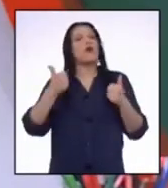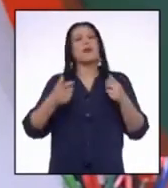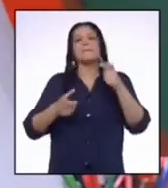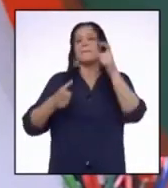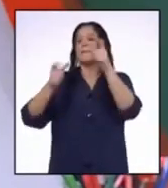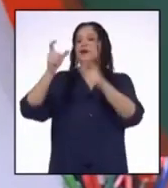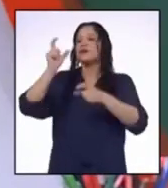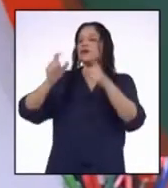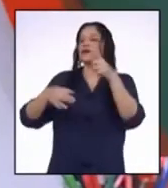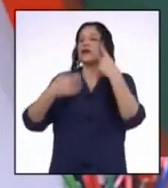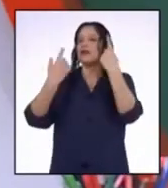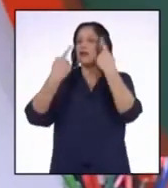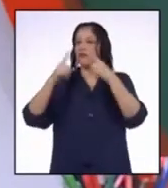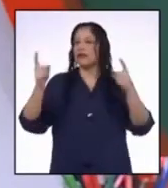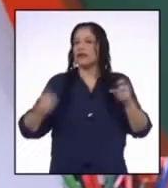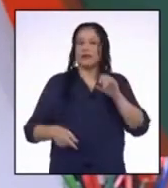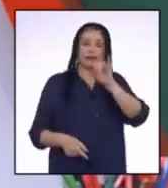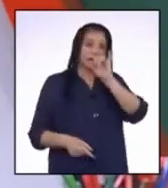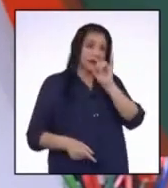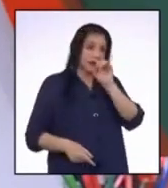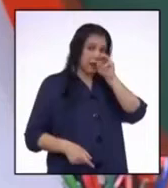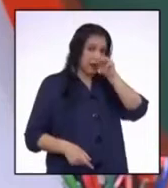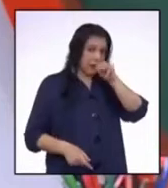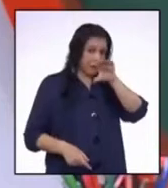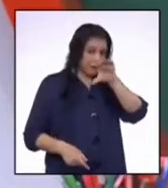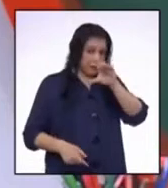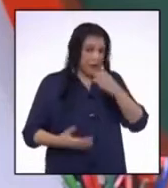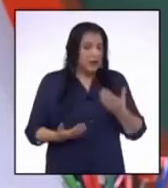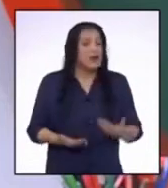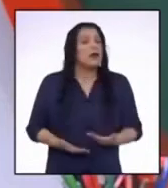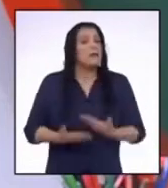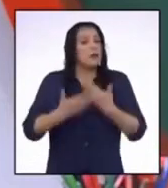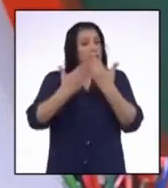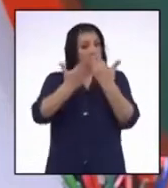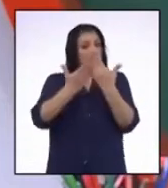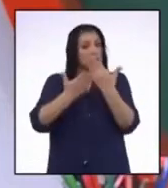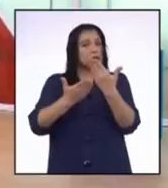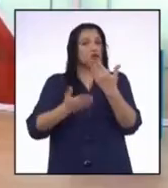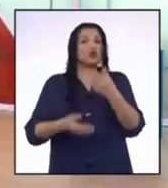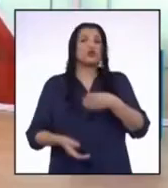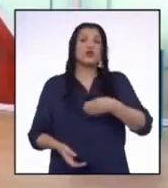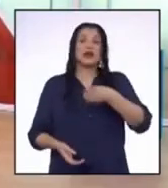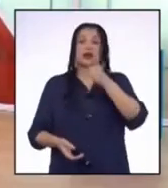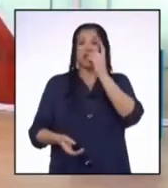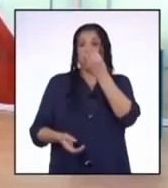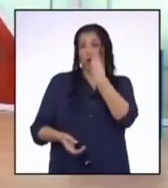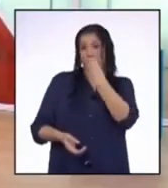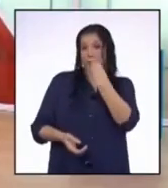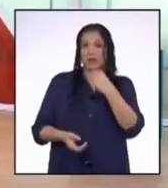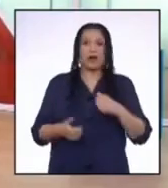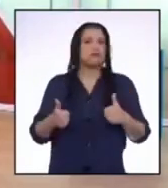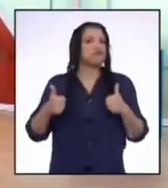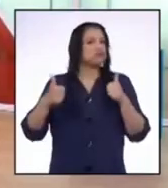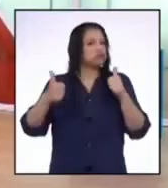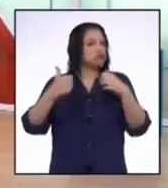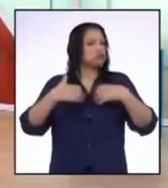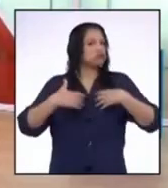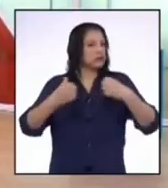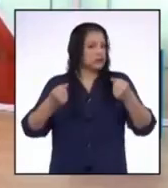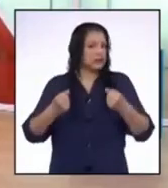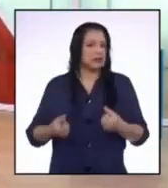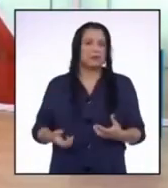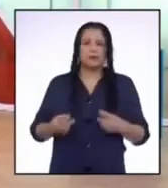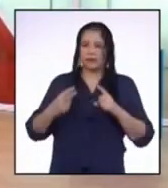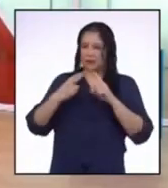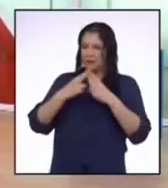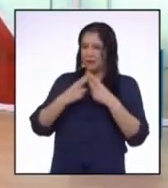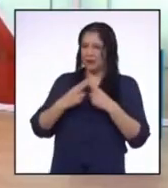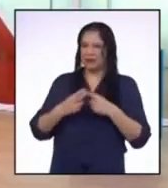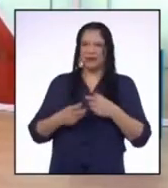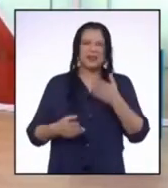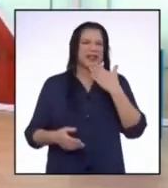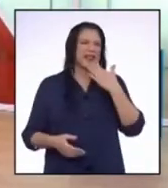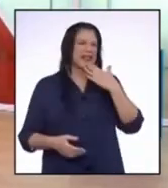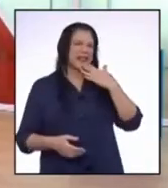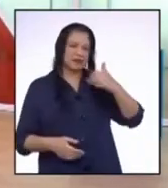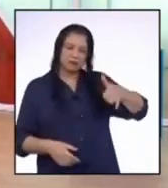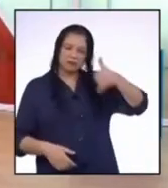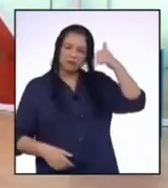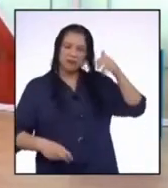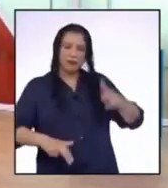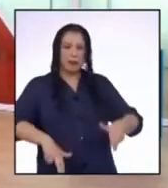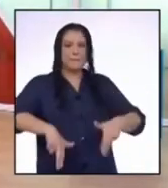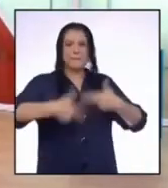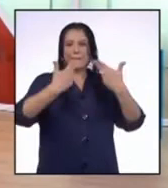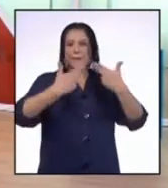personas con diferente IMC y propondremos dietas saludables. De acuerdo, y empecemos. Llamemos a nuestra